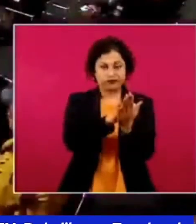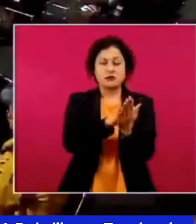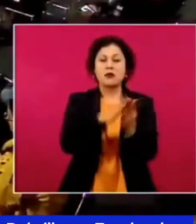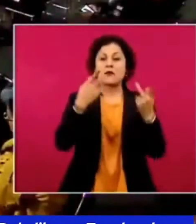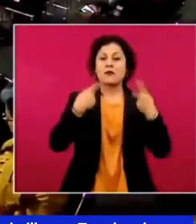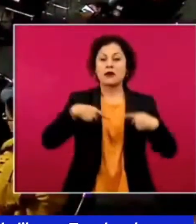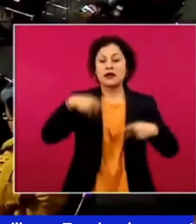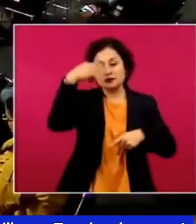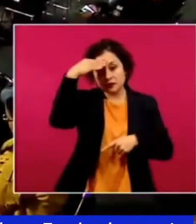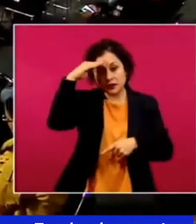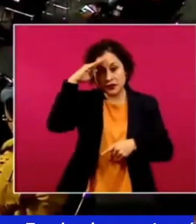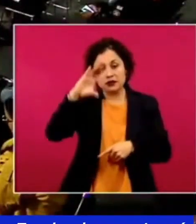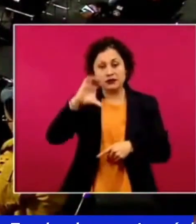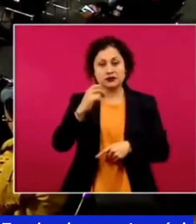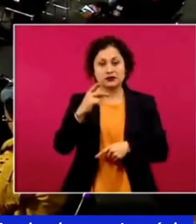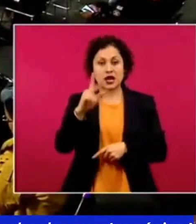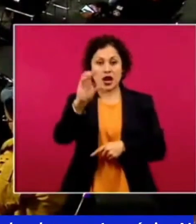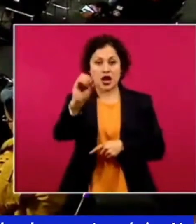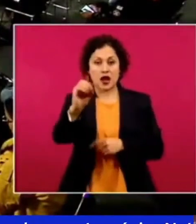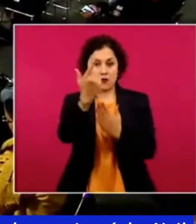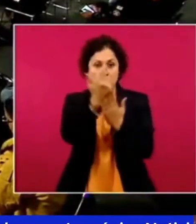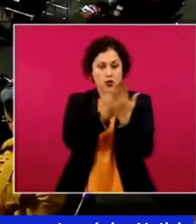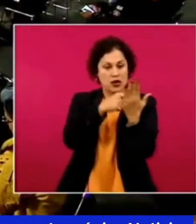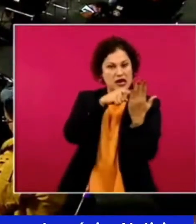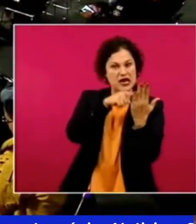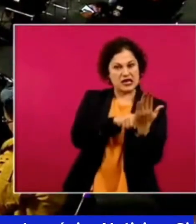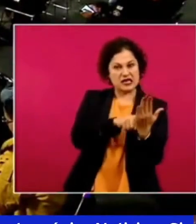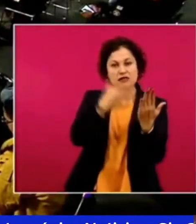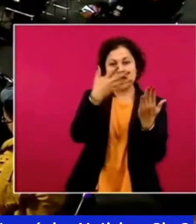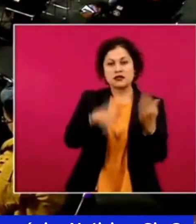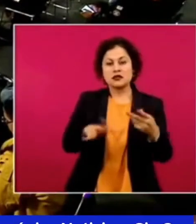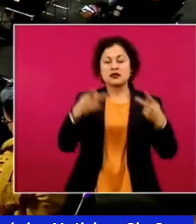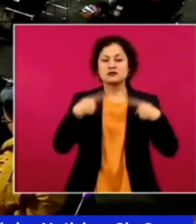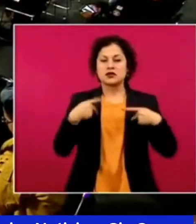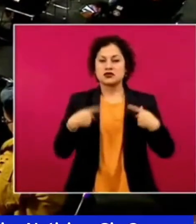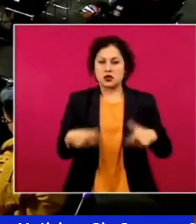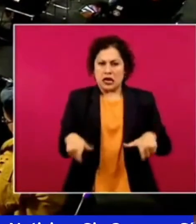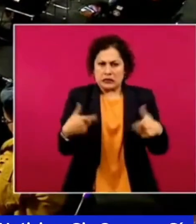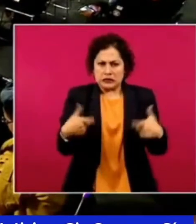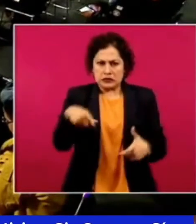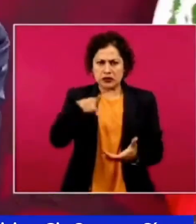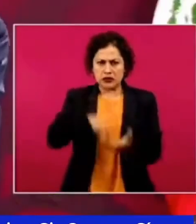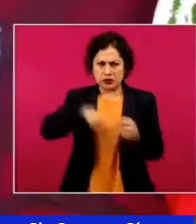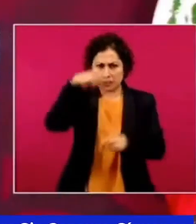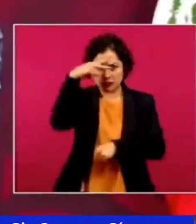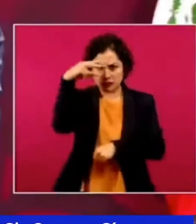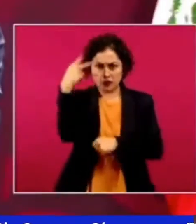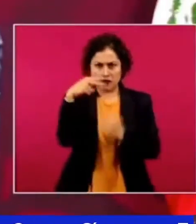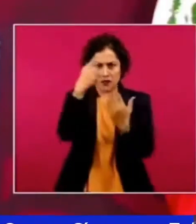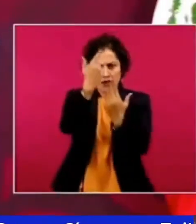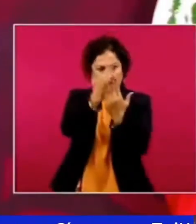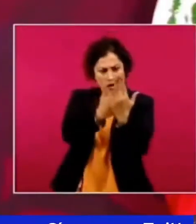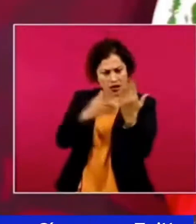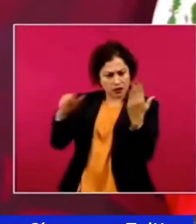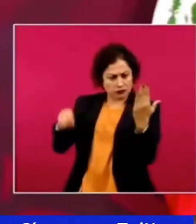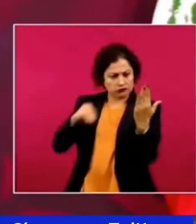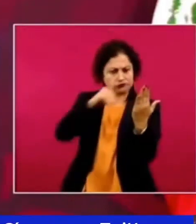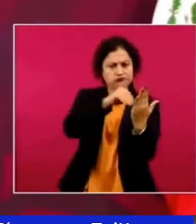entre los 10 más ricos de México. Yo dije,